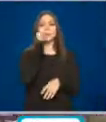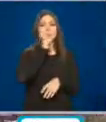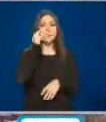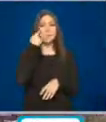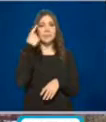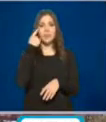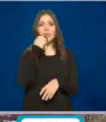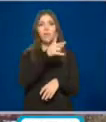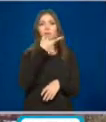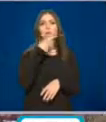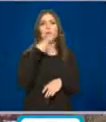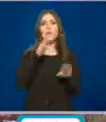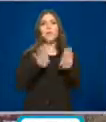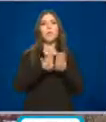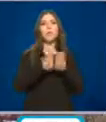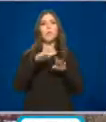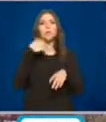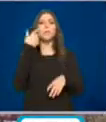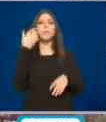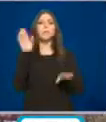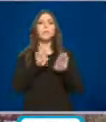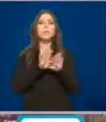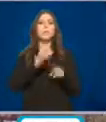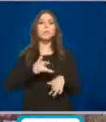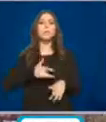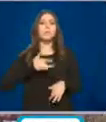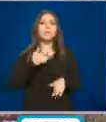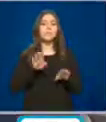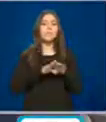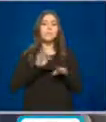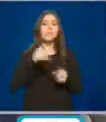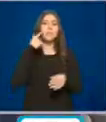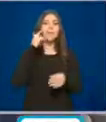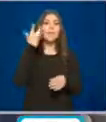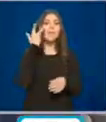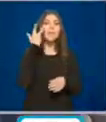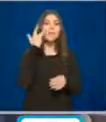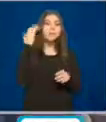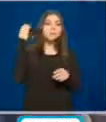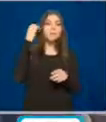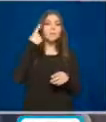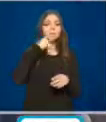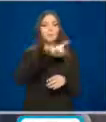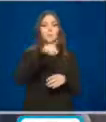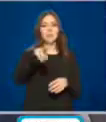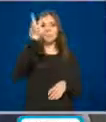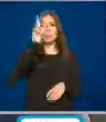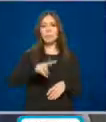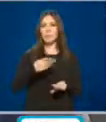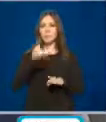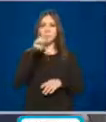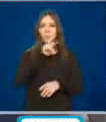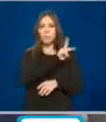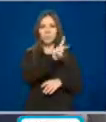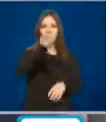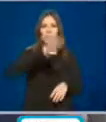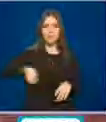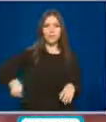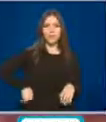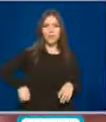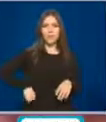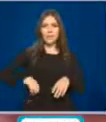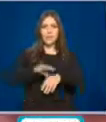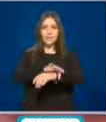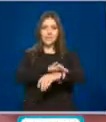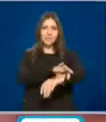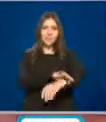es un tipo de coqueteo y una muestra de poder. Qué ¿ok? interesadas las mujeres. A ver tu relojito. A ver qué relojito Yo es.